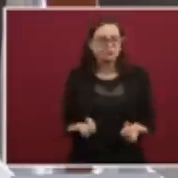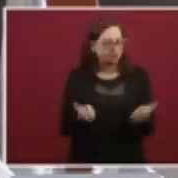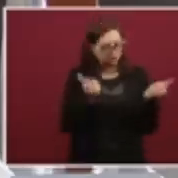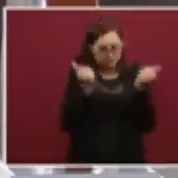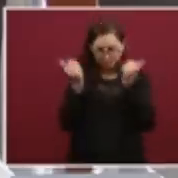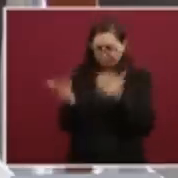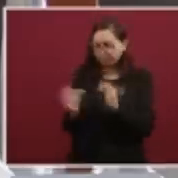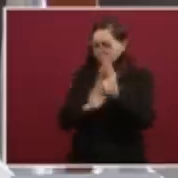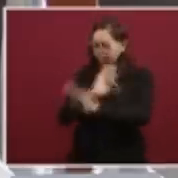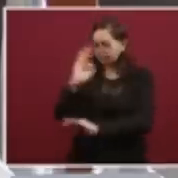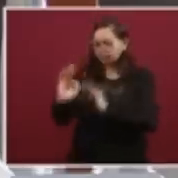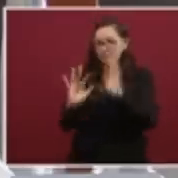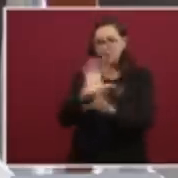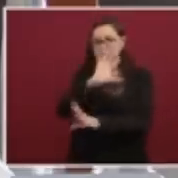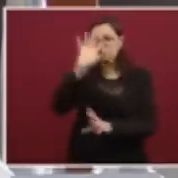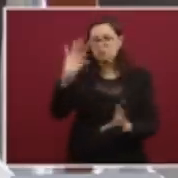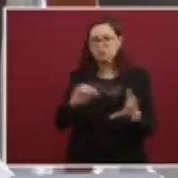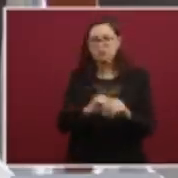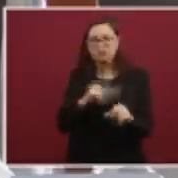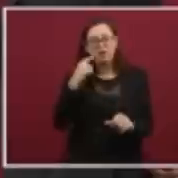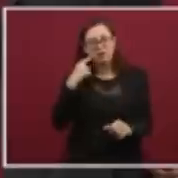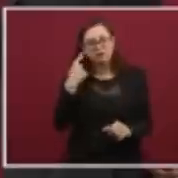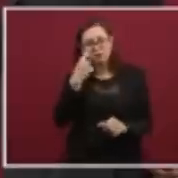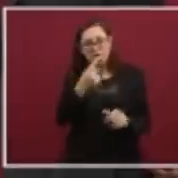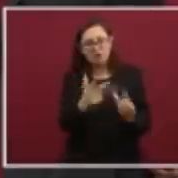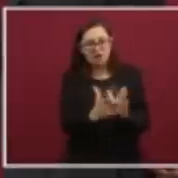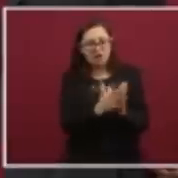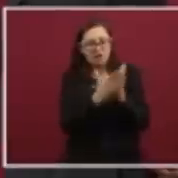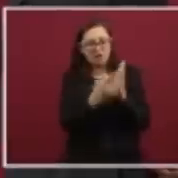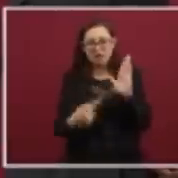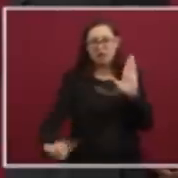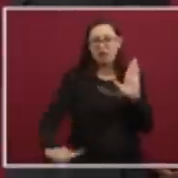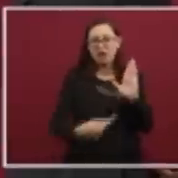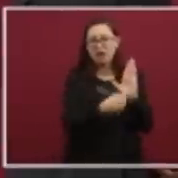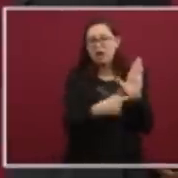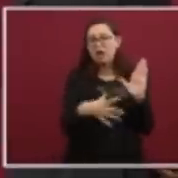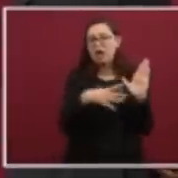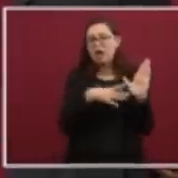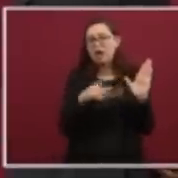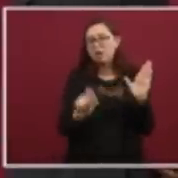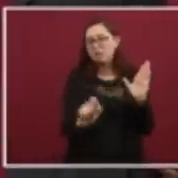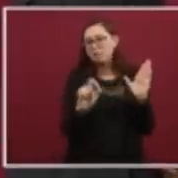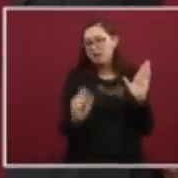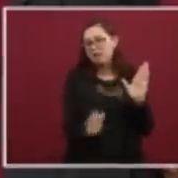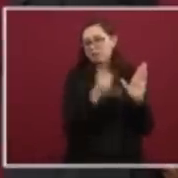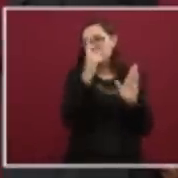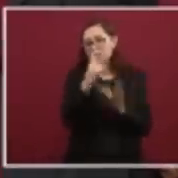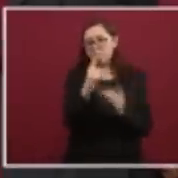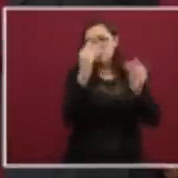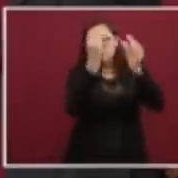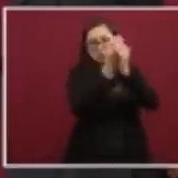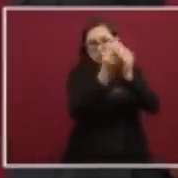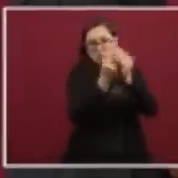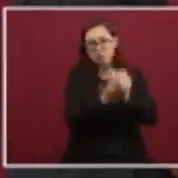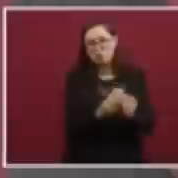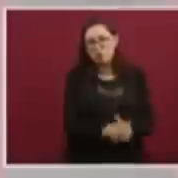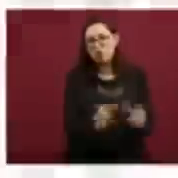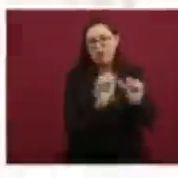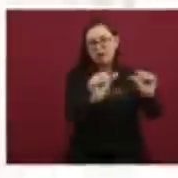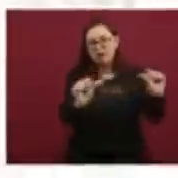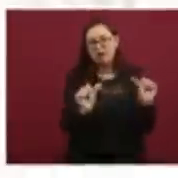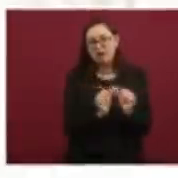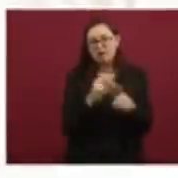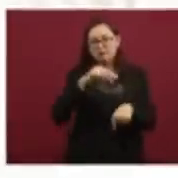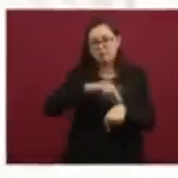libros, el de los medicamentos, vean cómo se ocupan 21 diferentes áreas de la especialidad médica, donde